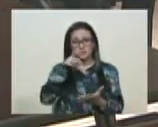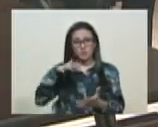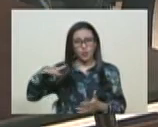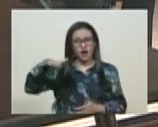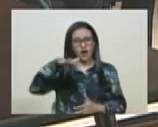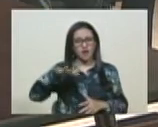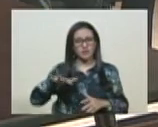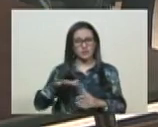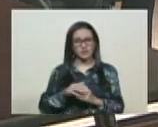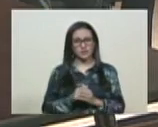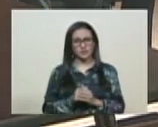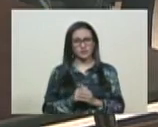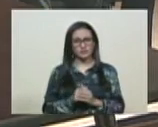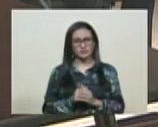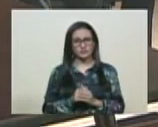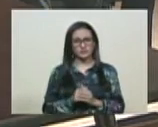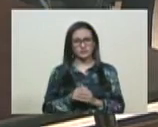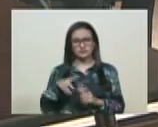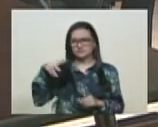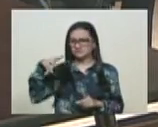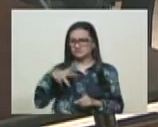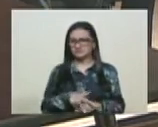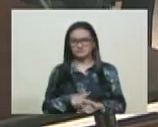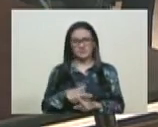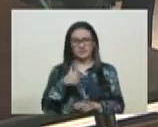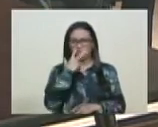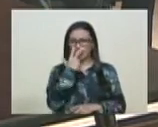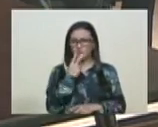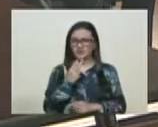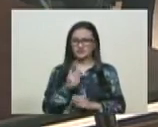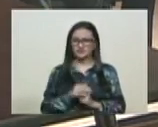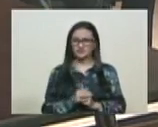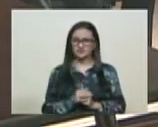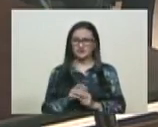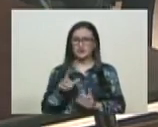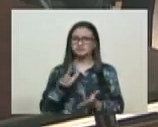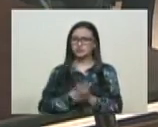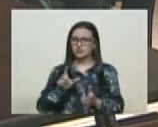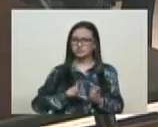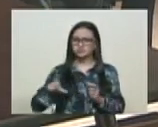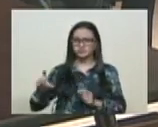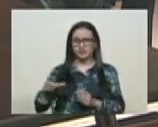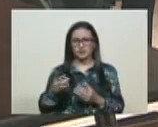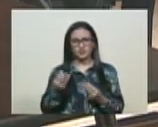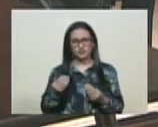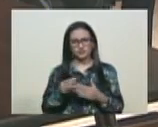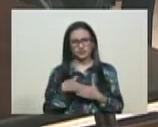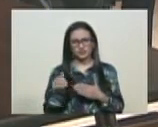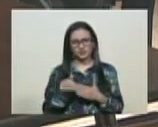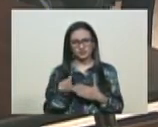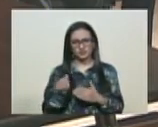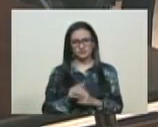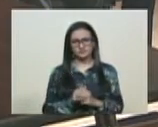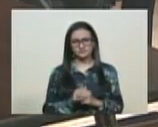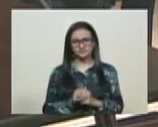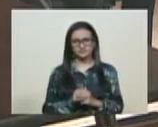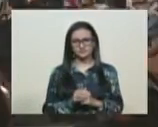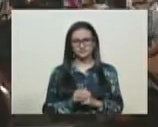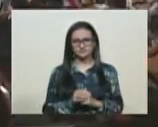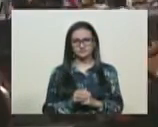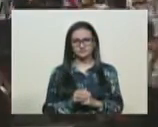enteros? ¿Está la exclusión? ¿Está la pobreza? Y esto va acompañado de cifras